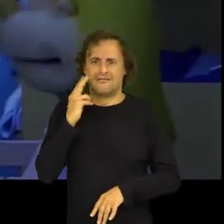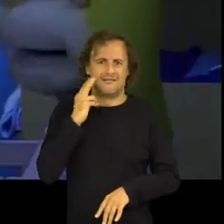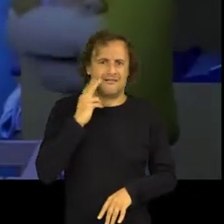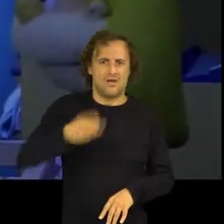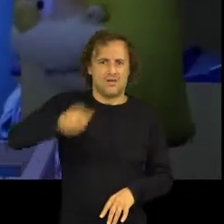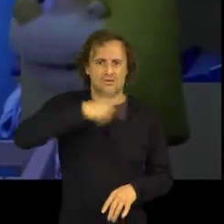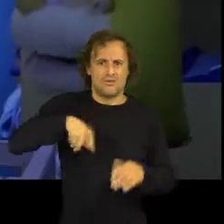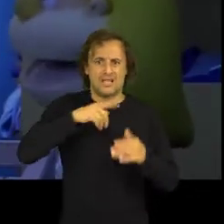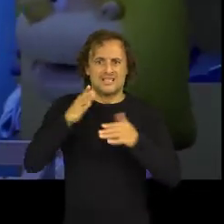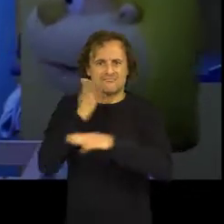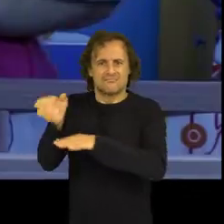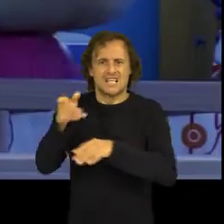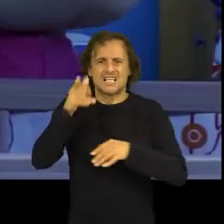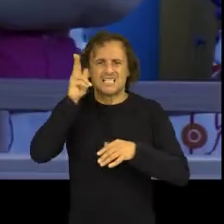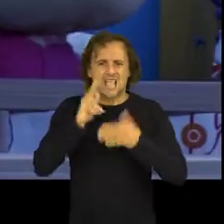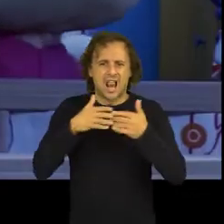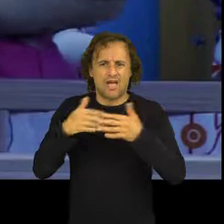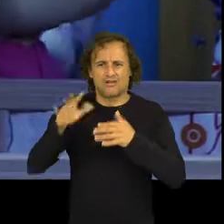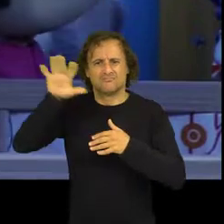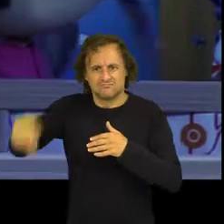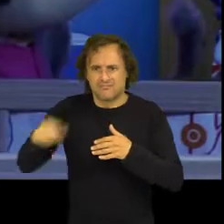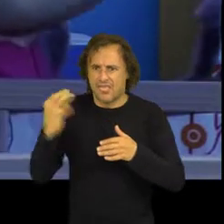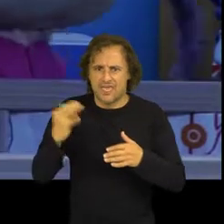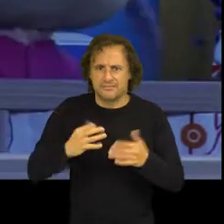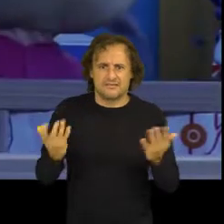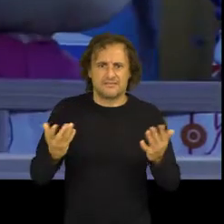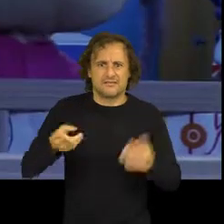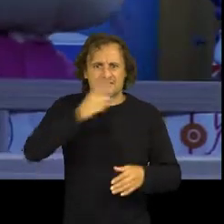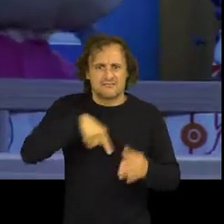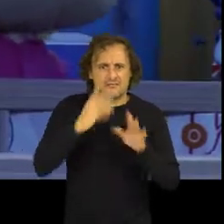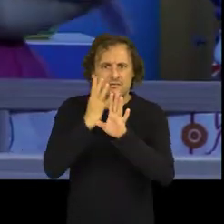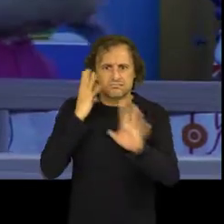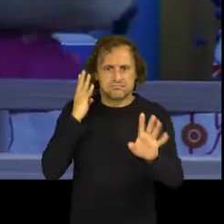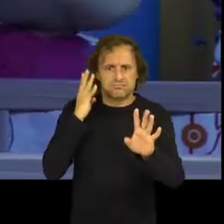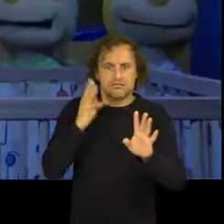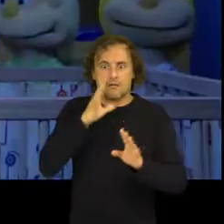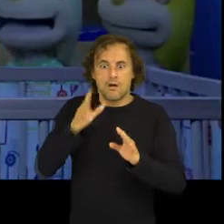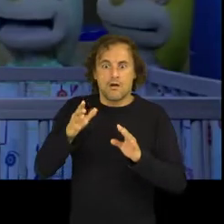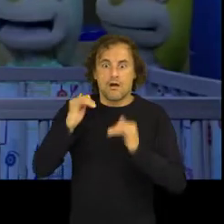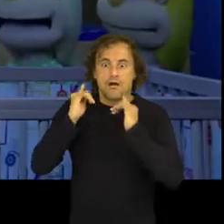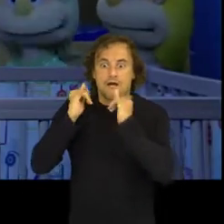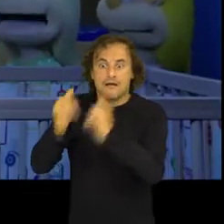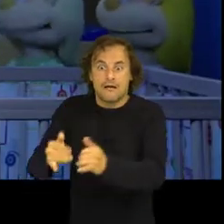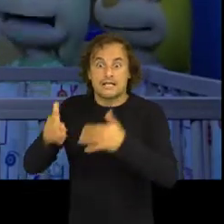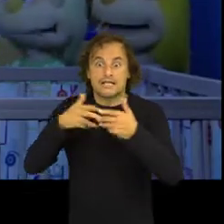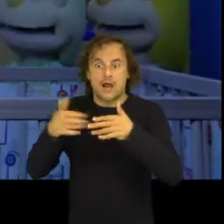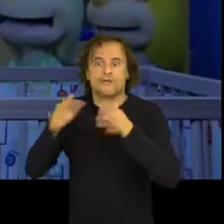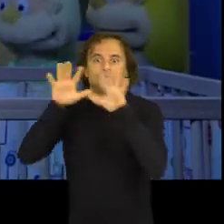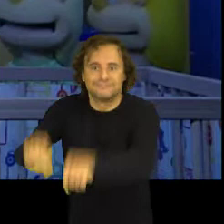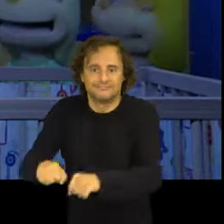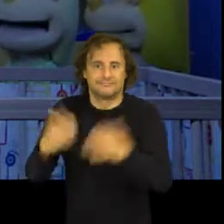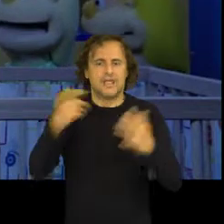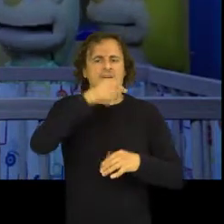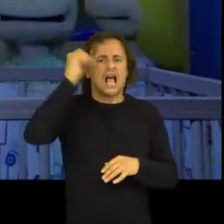Temos que pillalo na sala. Imos en fila. Cando cheguemos á sala, botámonos enriba del. ¡Carlos! Tens que